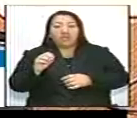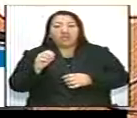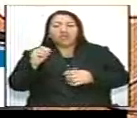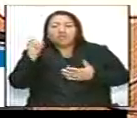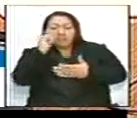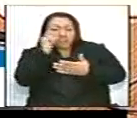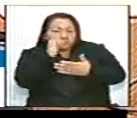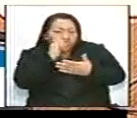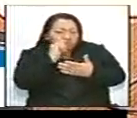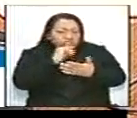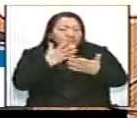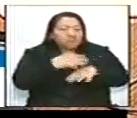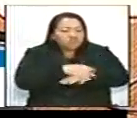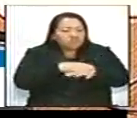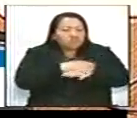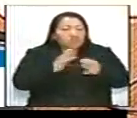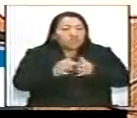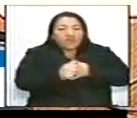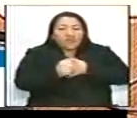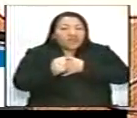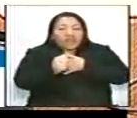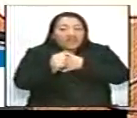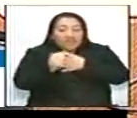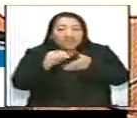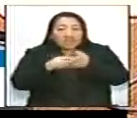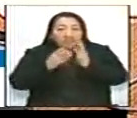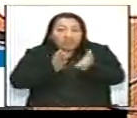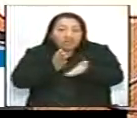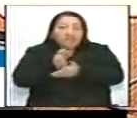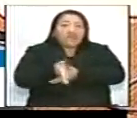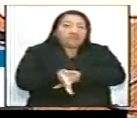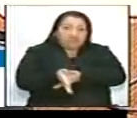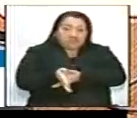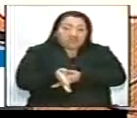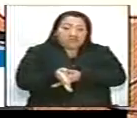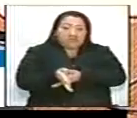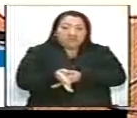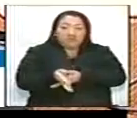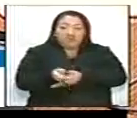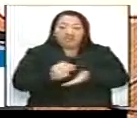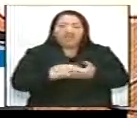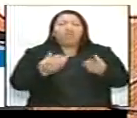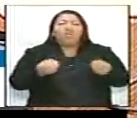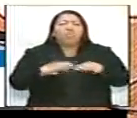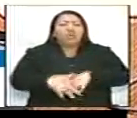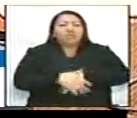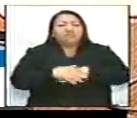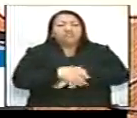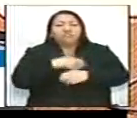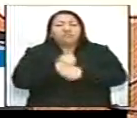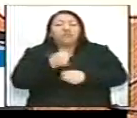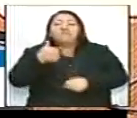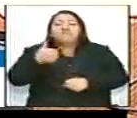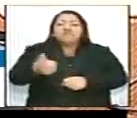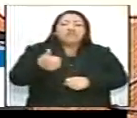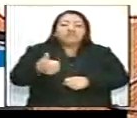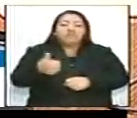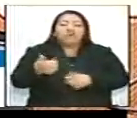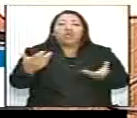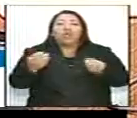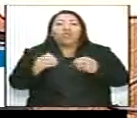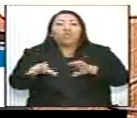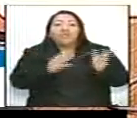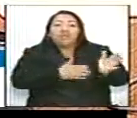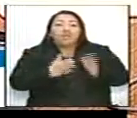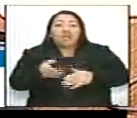diseñaron una guía de intervención, que tiene también un antecedente, que es toda la discusión de la elaboración misma de los